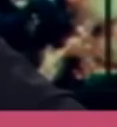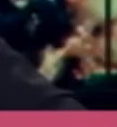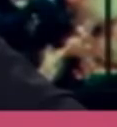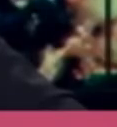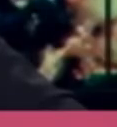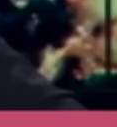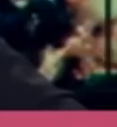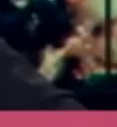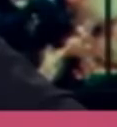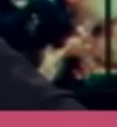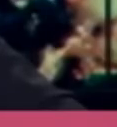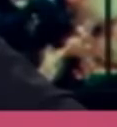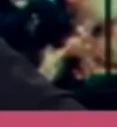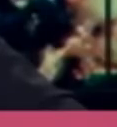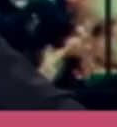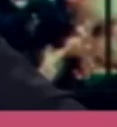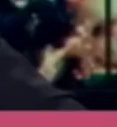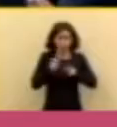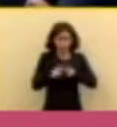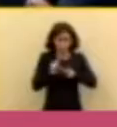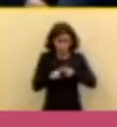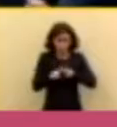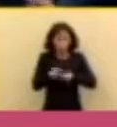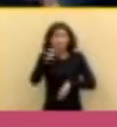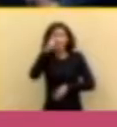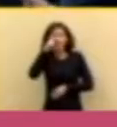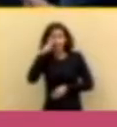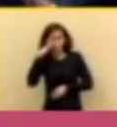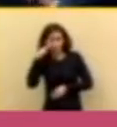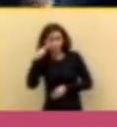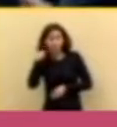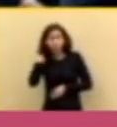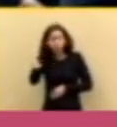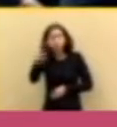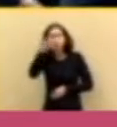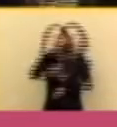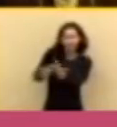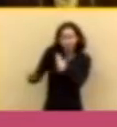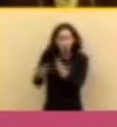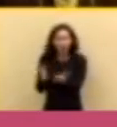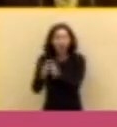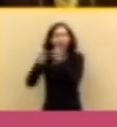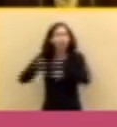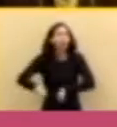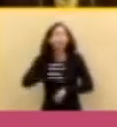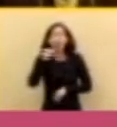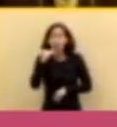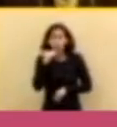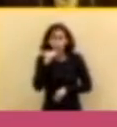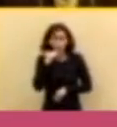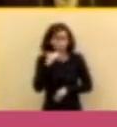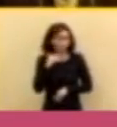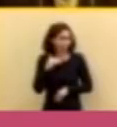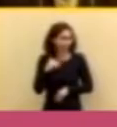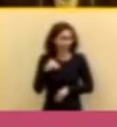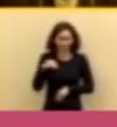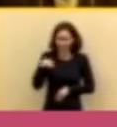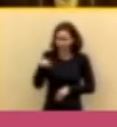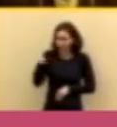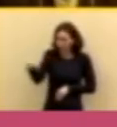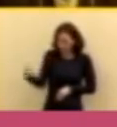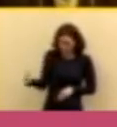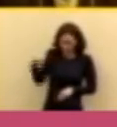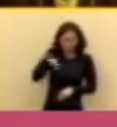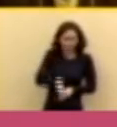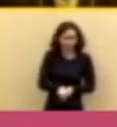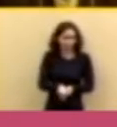Pablo Iglesias lo sabía o no. Sabemos que muchos diputados de Podemos se han enterado con nosotros en directo, porque fuentes de Moncloa nos han venido a buscar